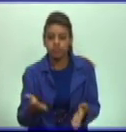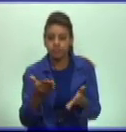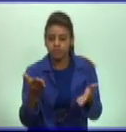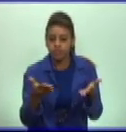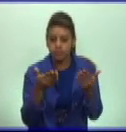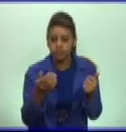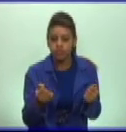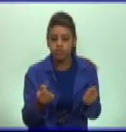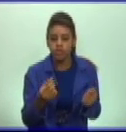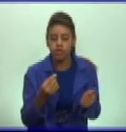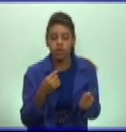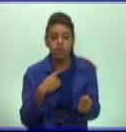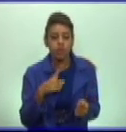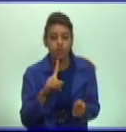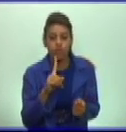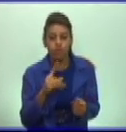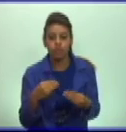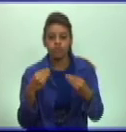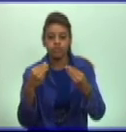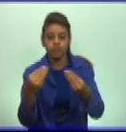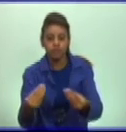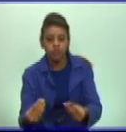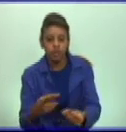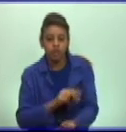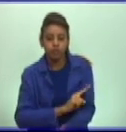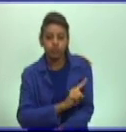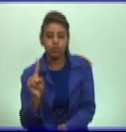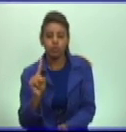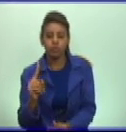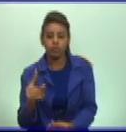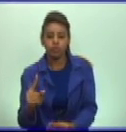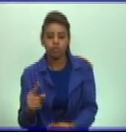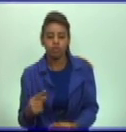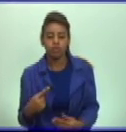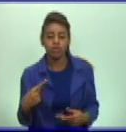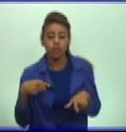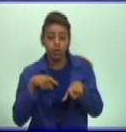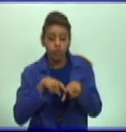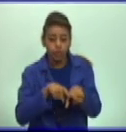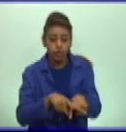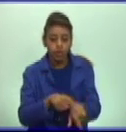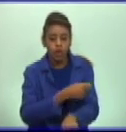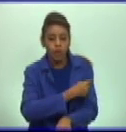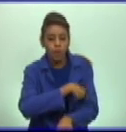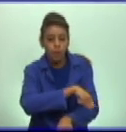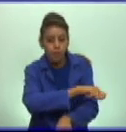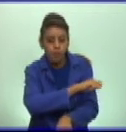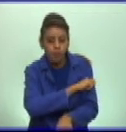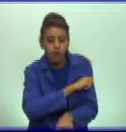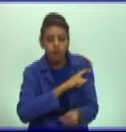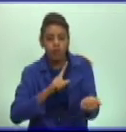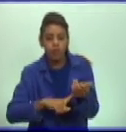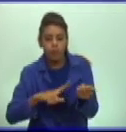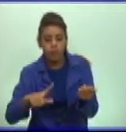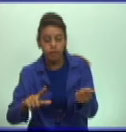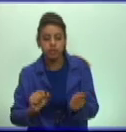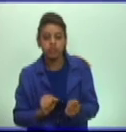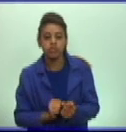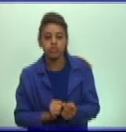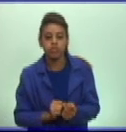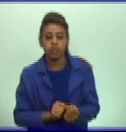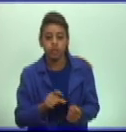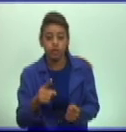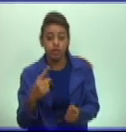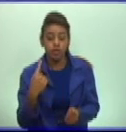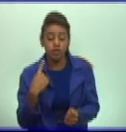poder lograr no entregar jamás la unidad entre el pueblo y el partido. Este quinto congreso